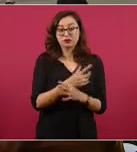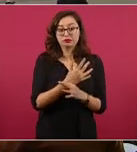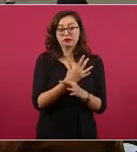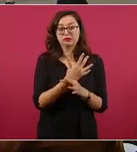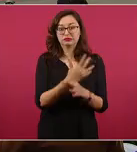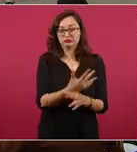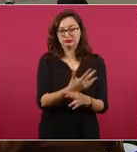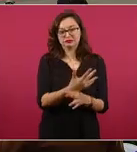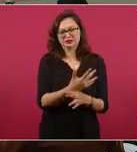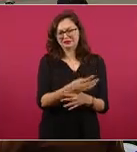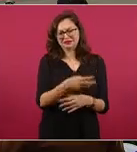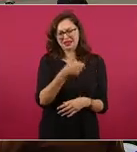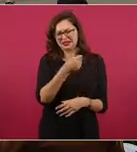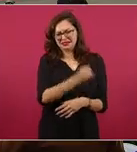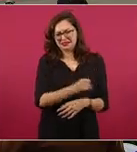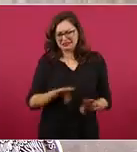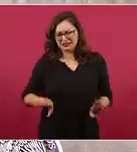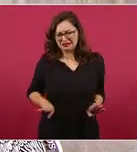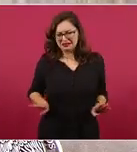perversidad.